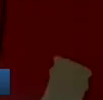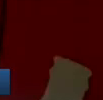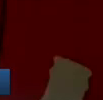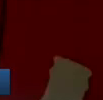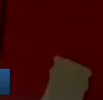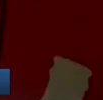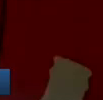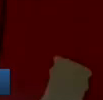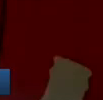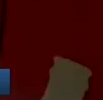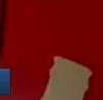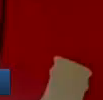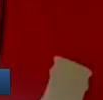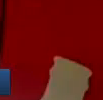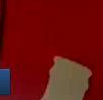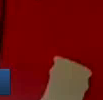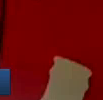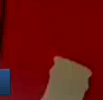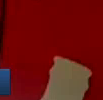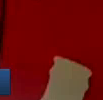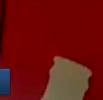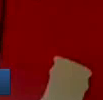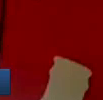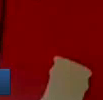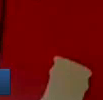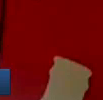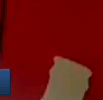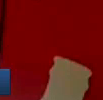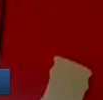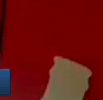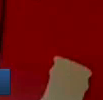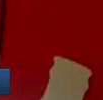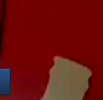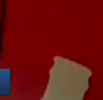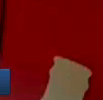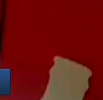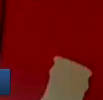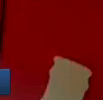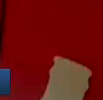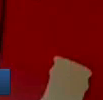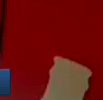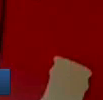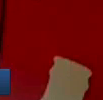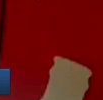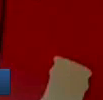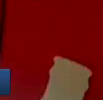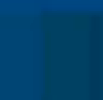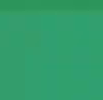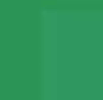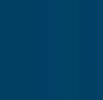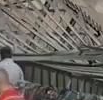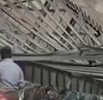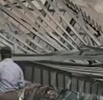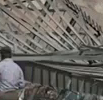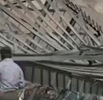Delincuentes armados asaltaron a una familia que se encontraba en un comedor ubicado en el centro de Guayaquil.